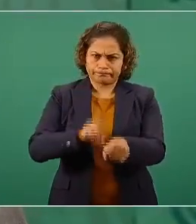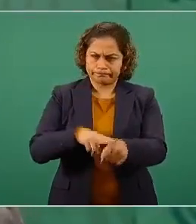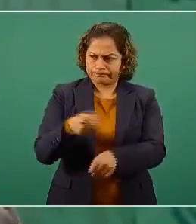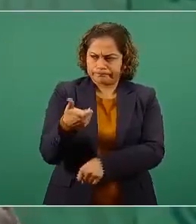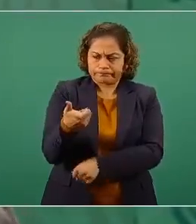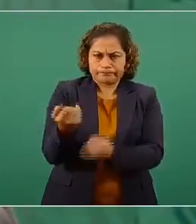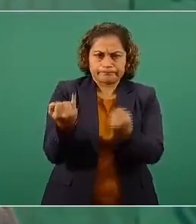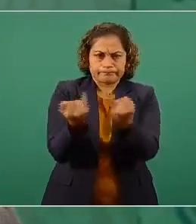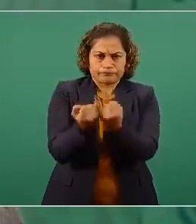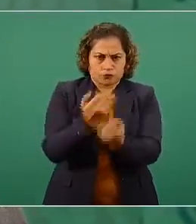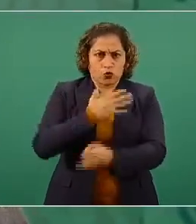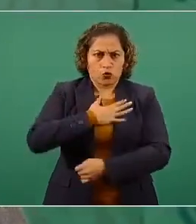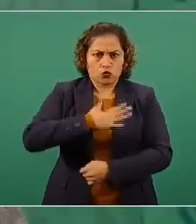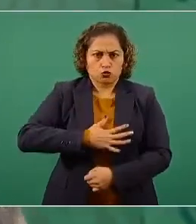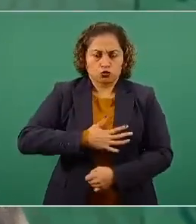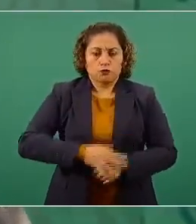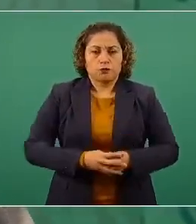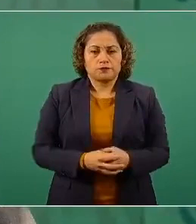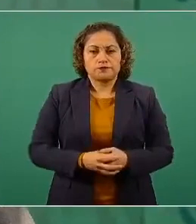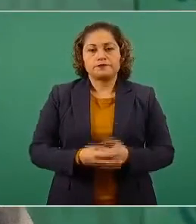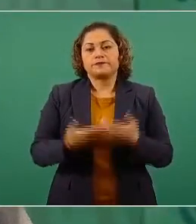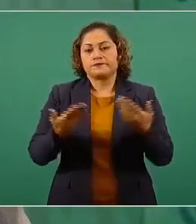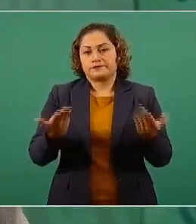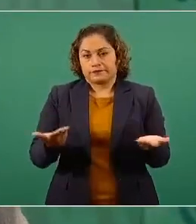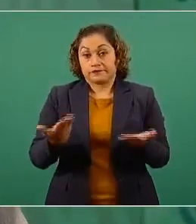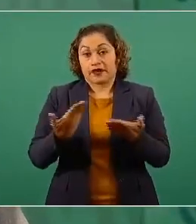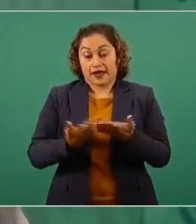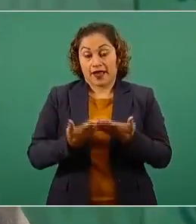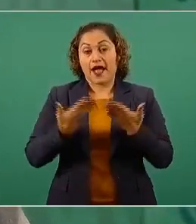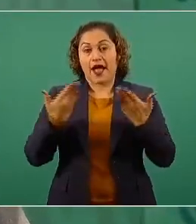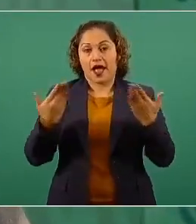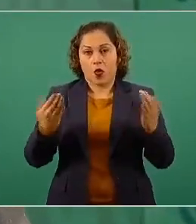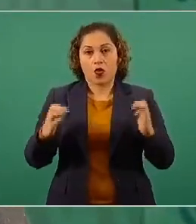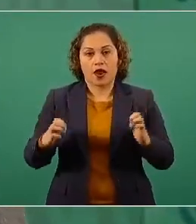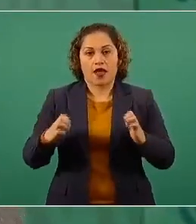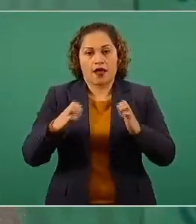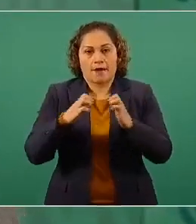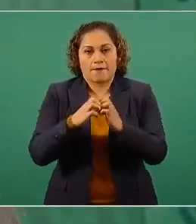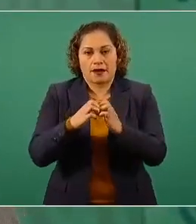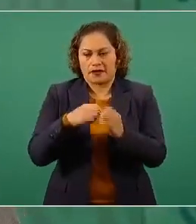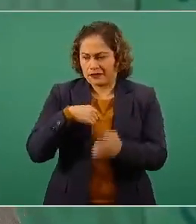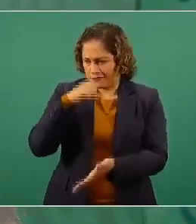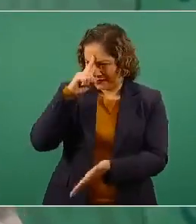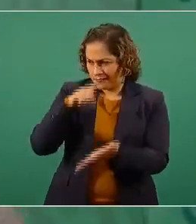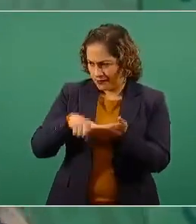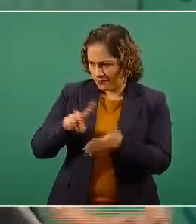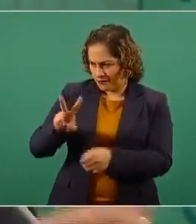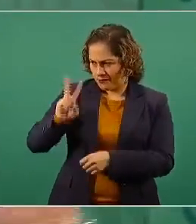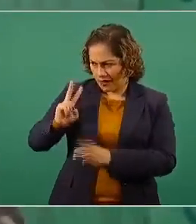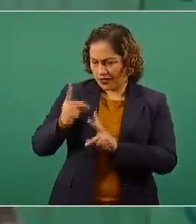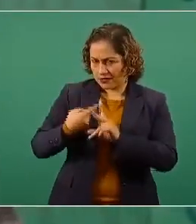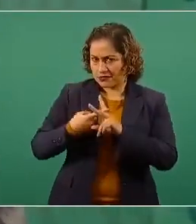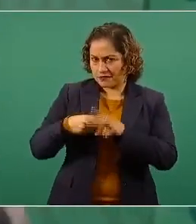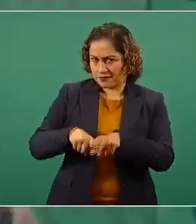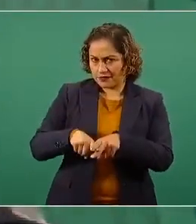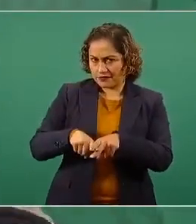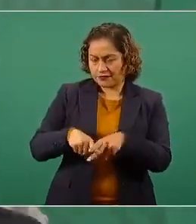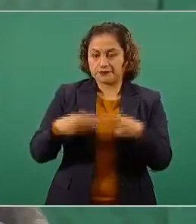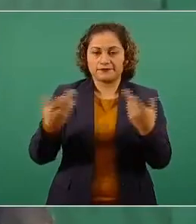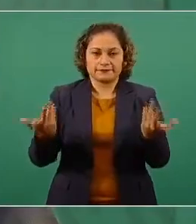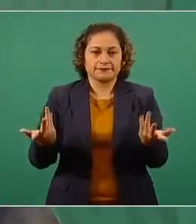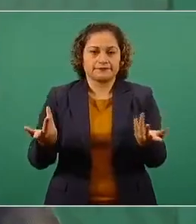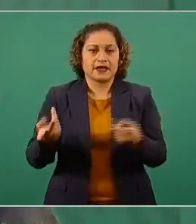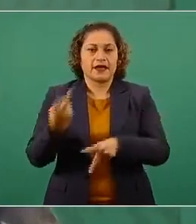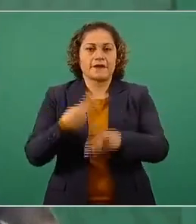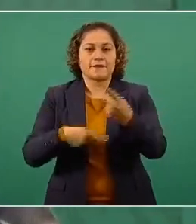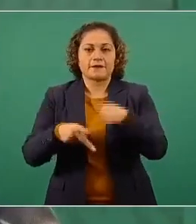Con la emergencia, creo que fue el viernes, cuando se reúnen